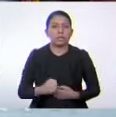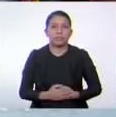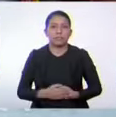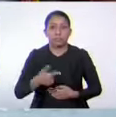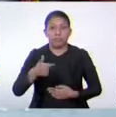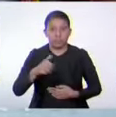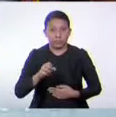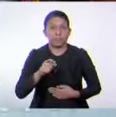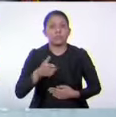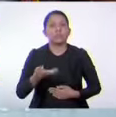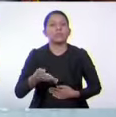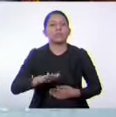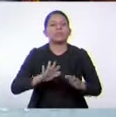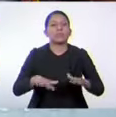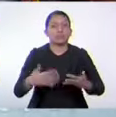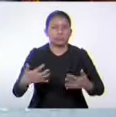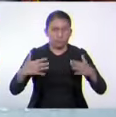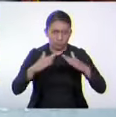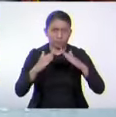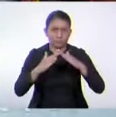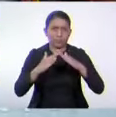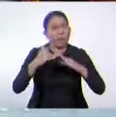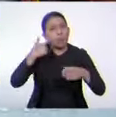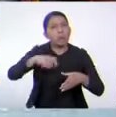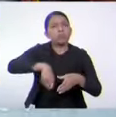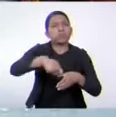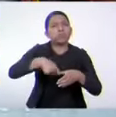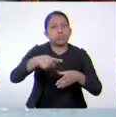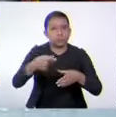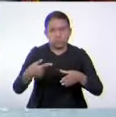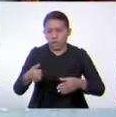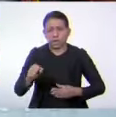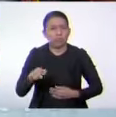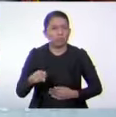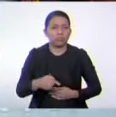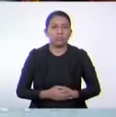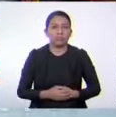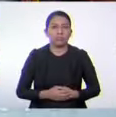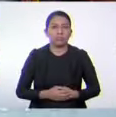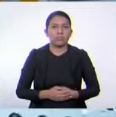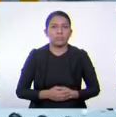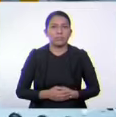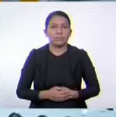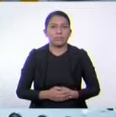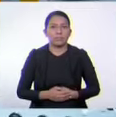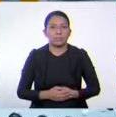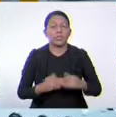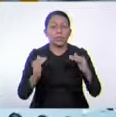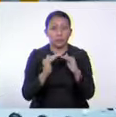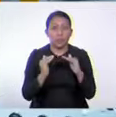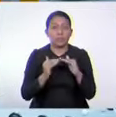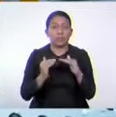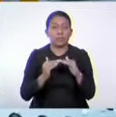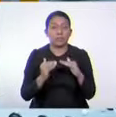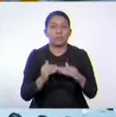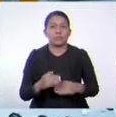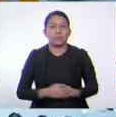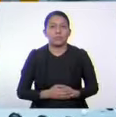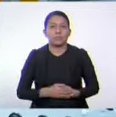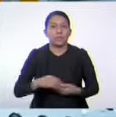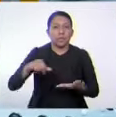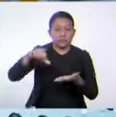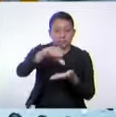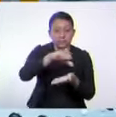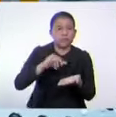son utilizados en nuestro hogar para cocinar nuestros alimentos, que es el gas propano. También se utiliza el aceite